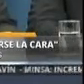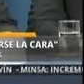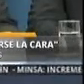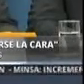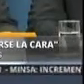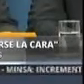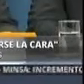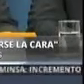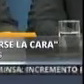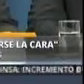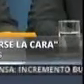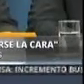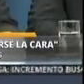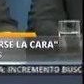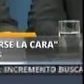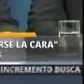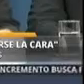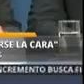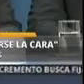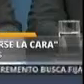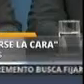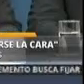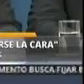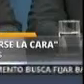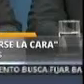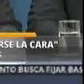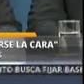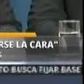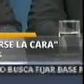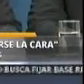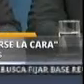Huántar en la Corte Superior de Justicia de Lima.